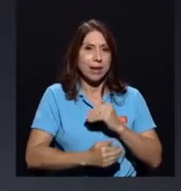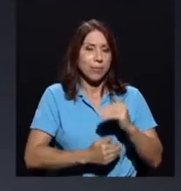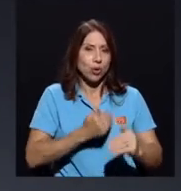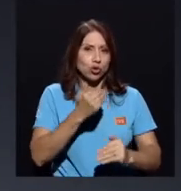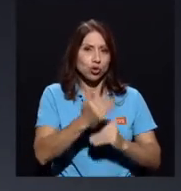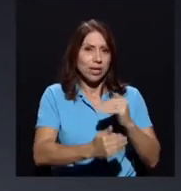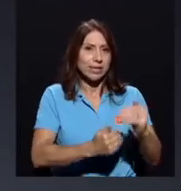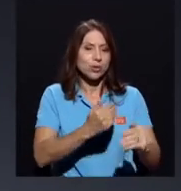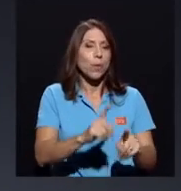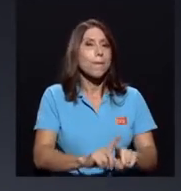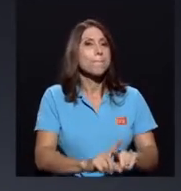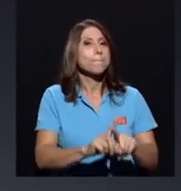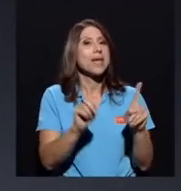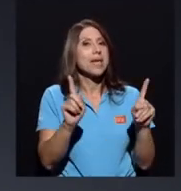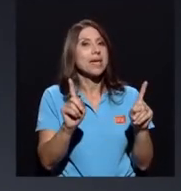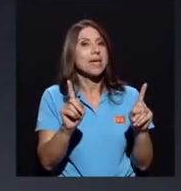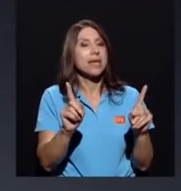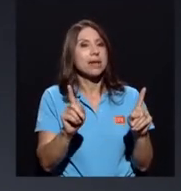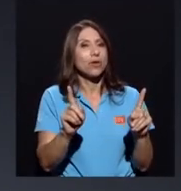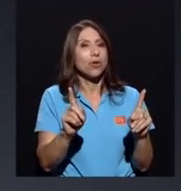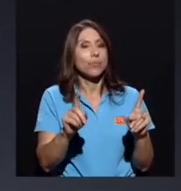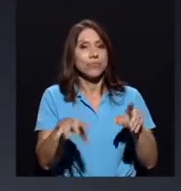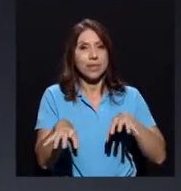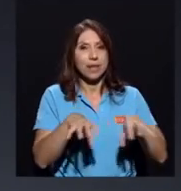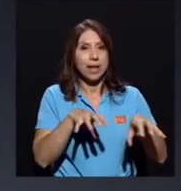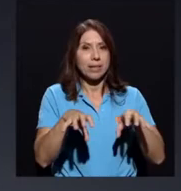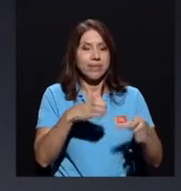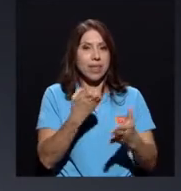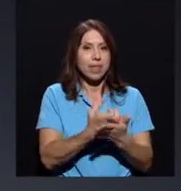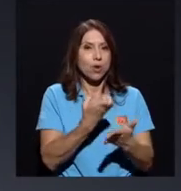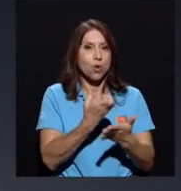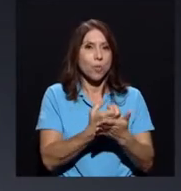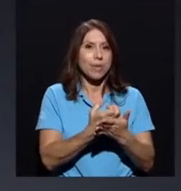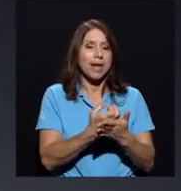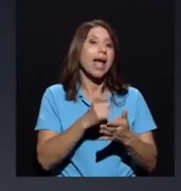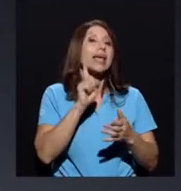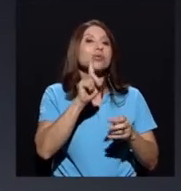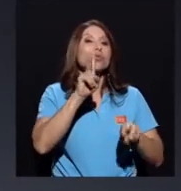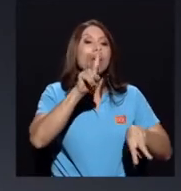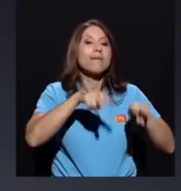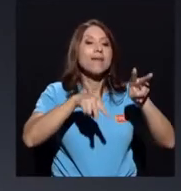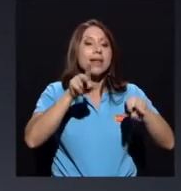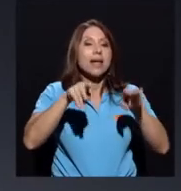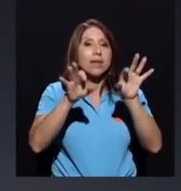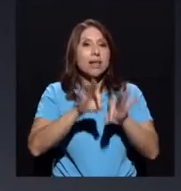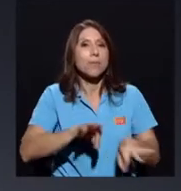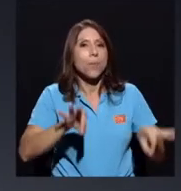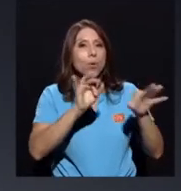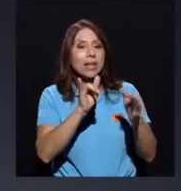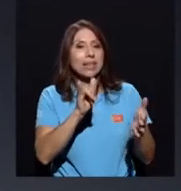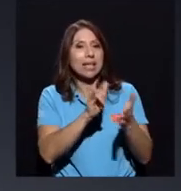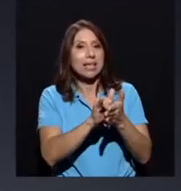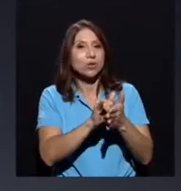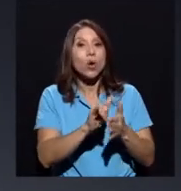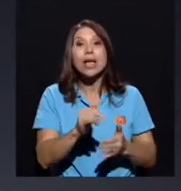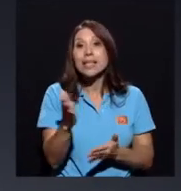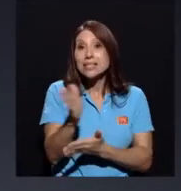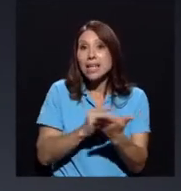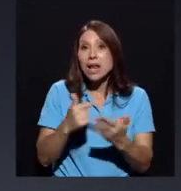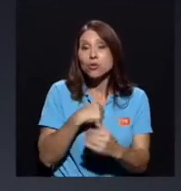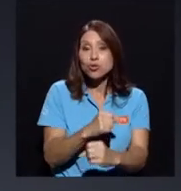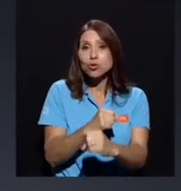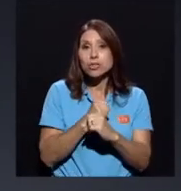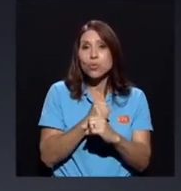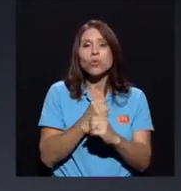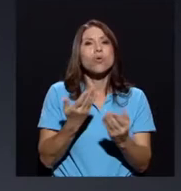pero la actividad económica es una variable que es importante eso y si algo estoy seguro es que los